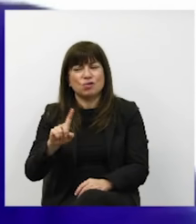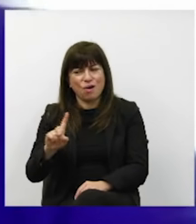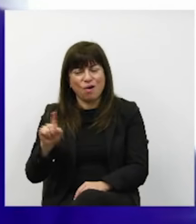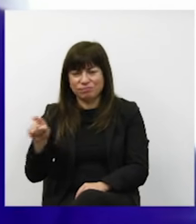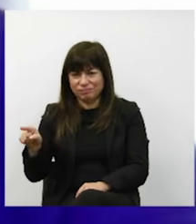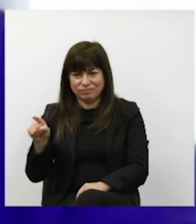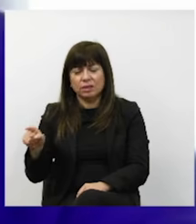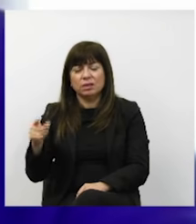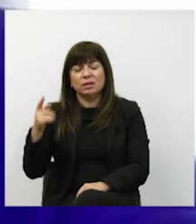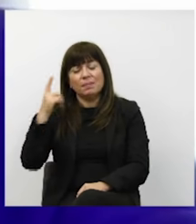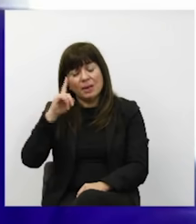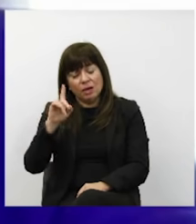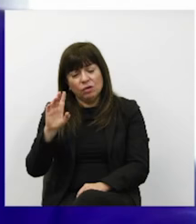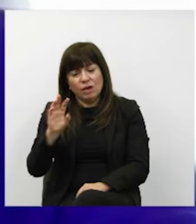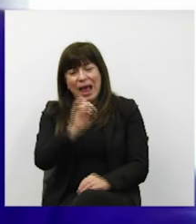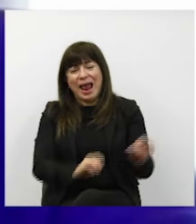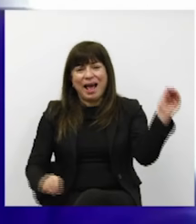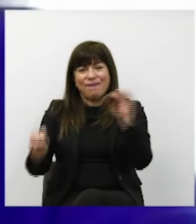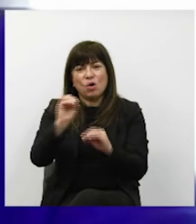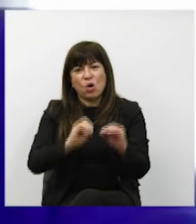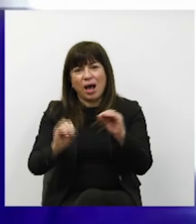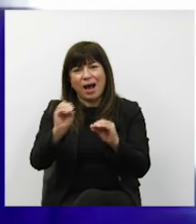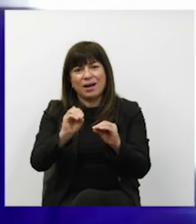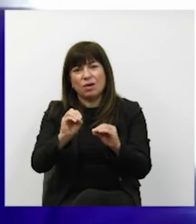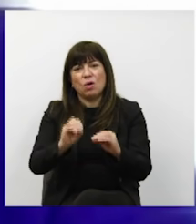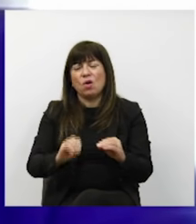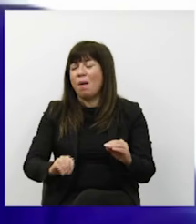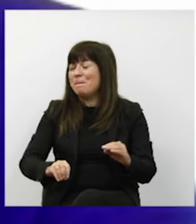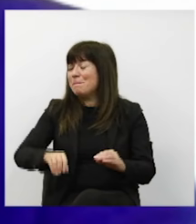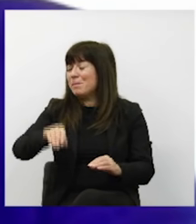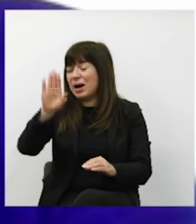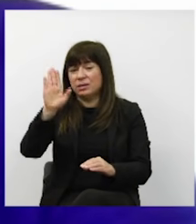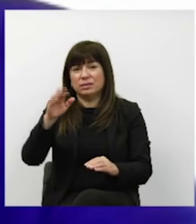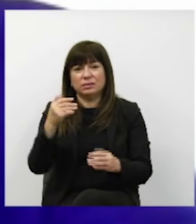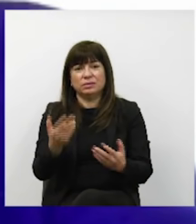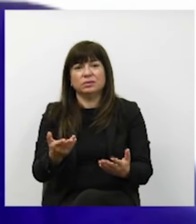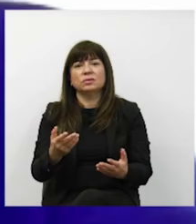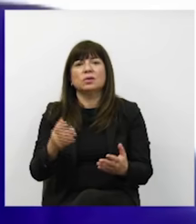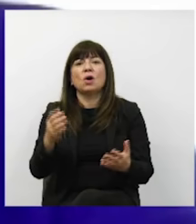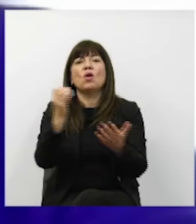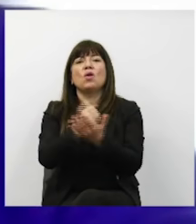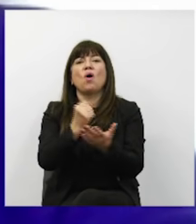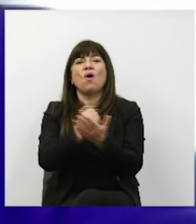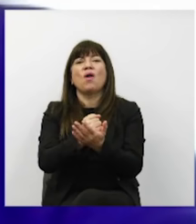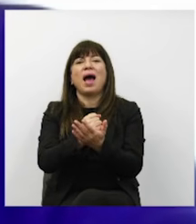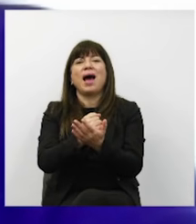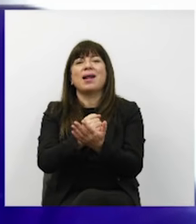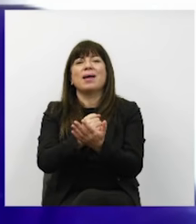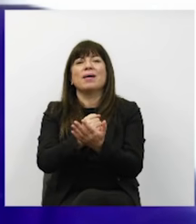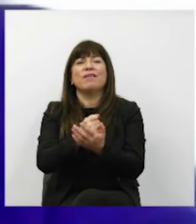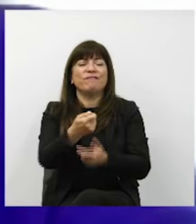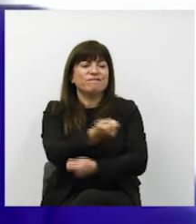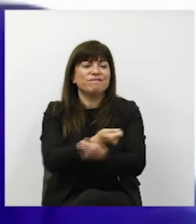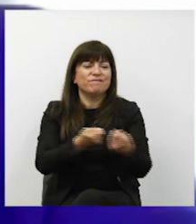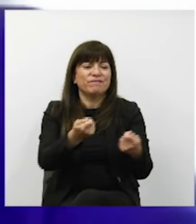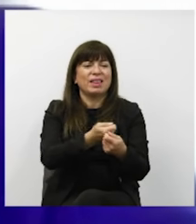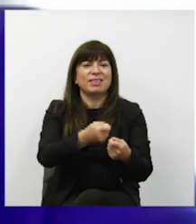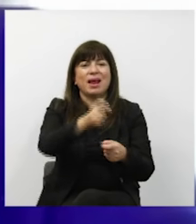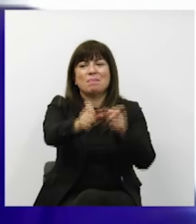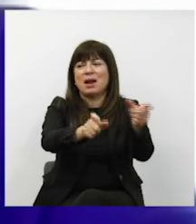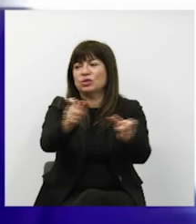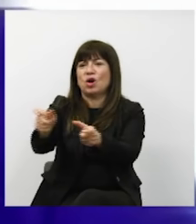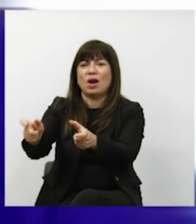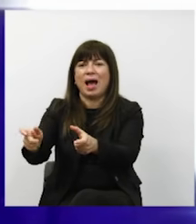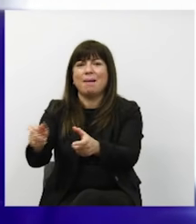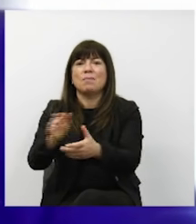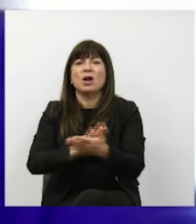Pero significa elaborar lo más producto, lo más posible, meter el mayor para llegar al consumidor final. O sea, no sé, que nuestro producto,